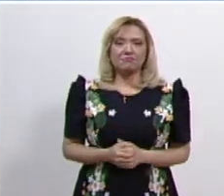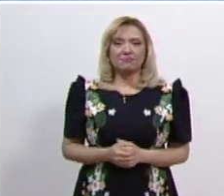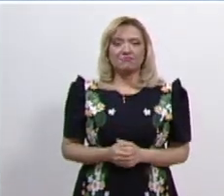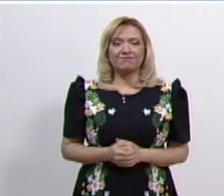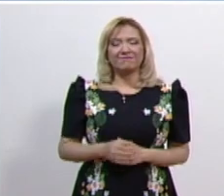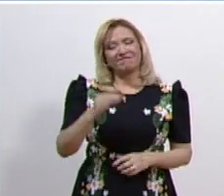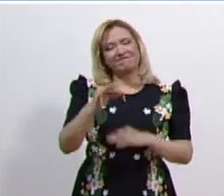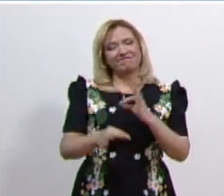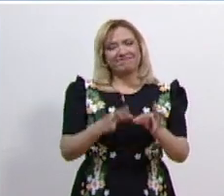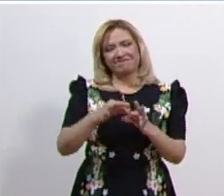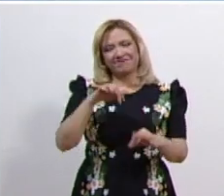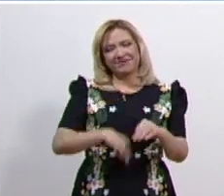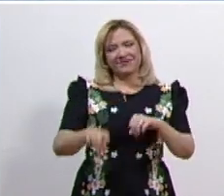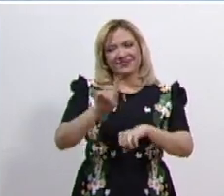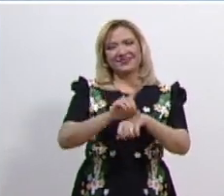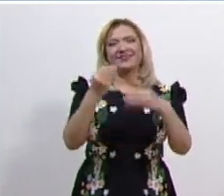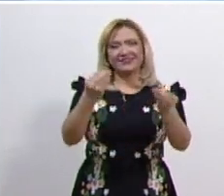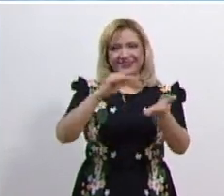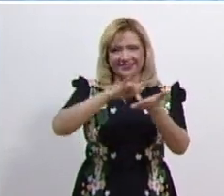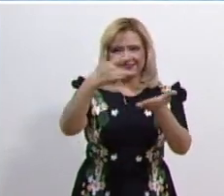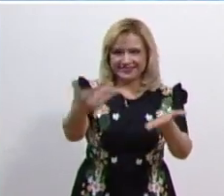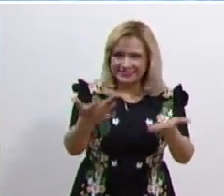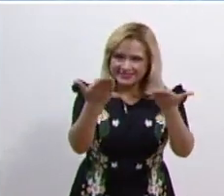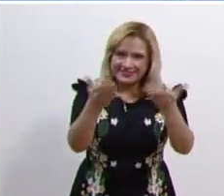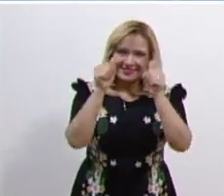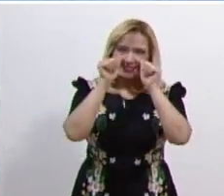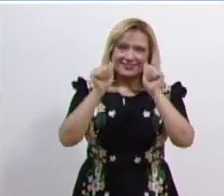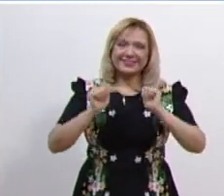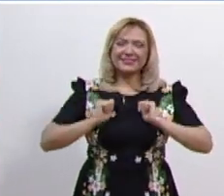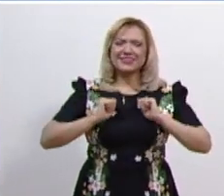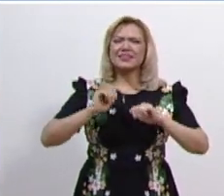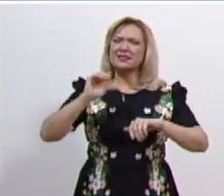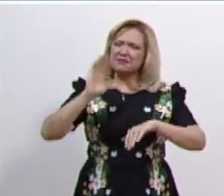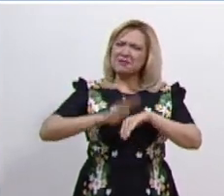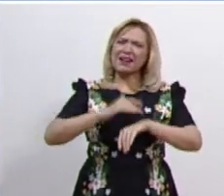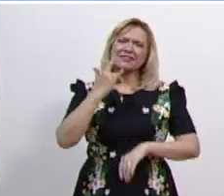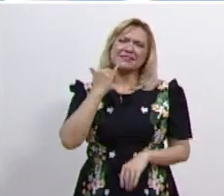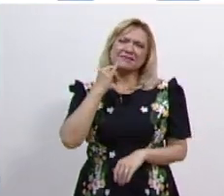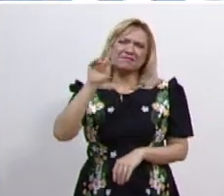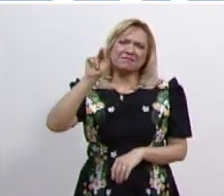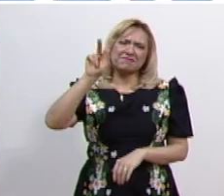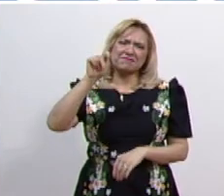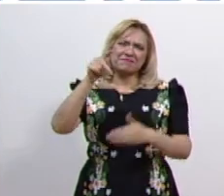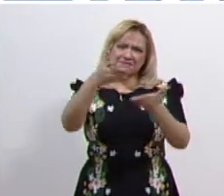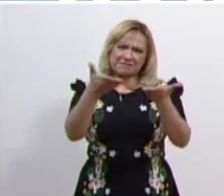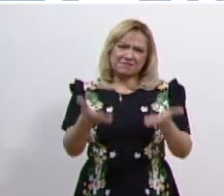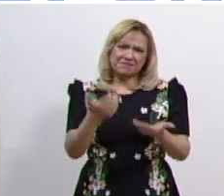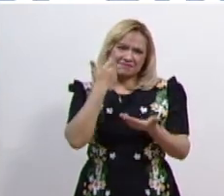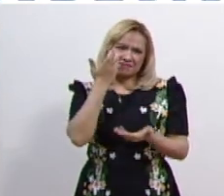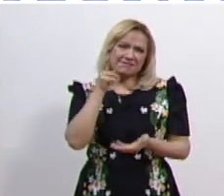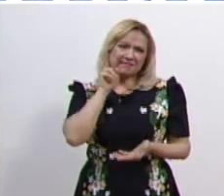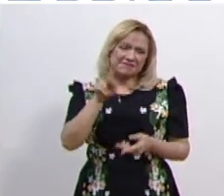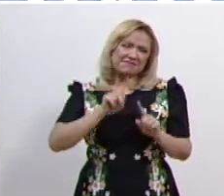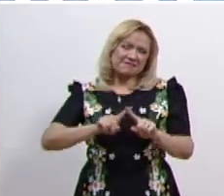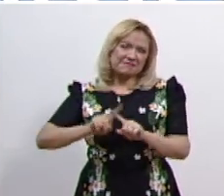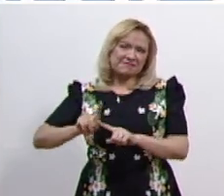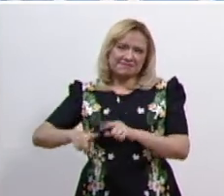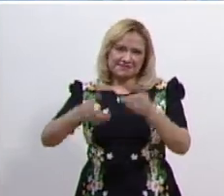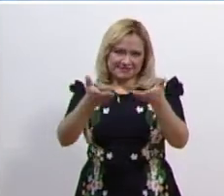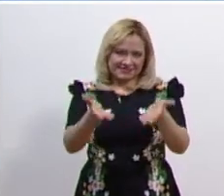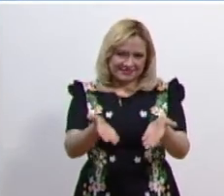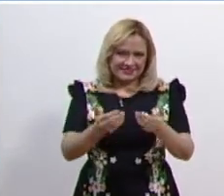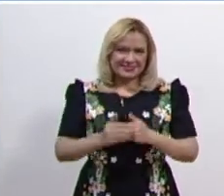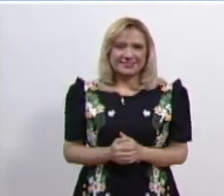Es así como llegamos al final de este espacio, como siempre agradeciendo su compañía e invitándole a mantenerse aquí en la señal del canal del Poder Judicial